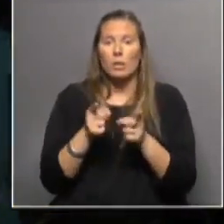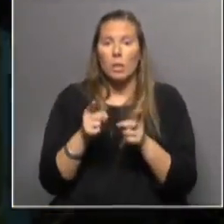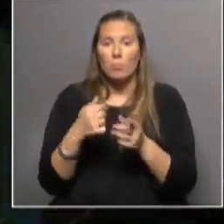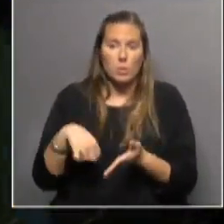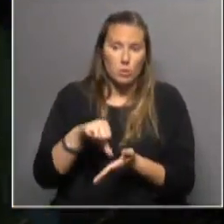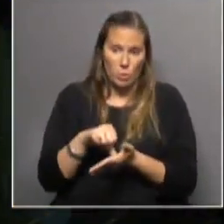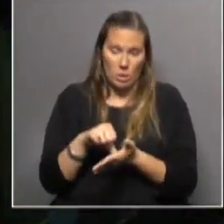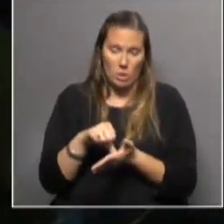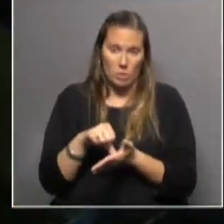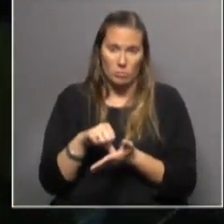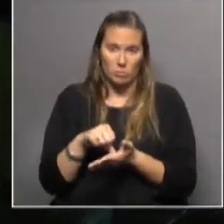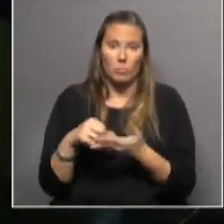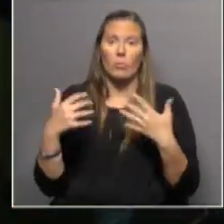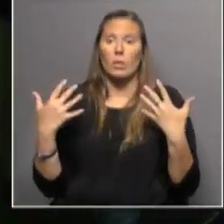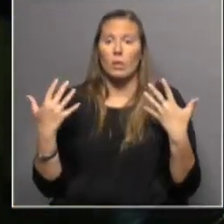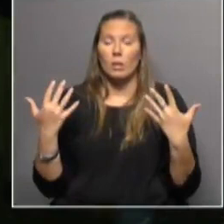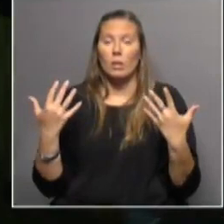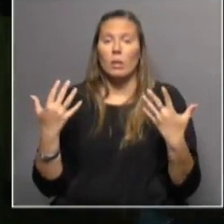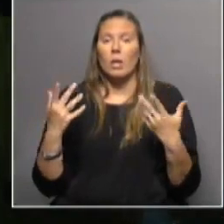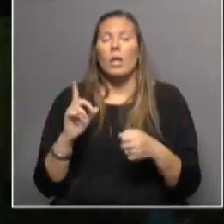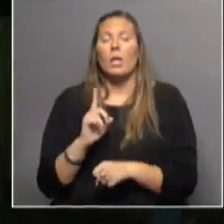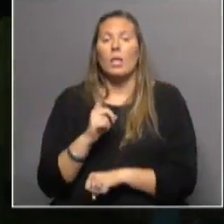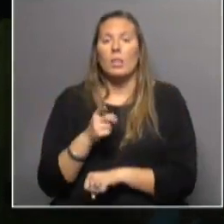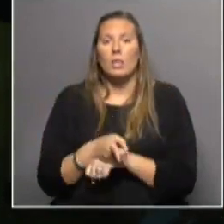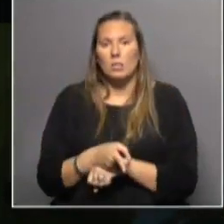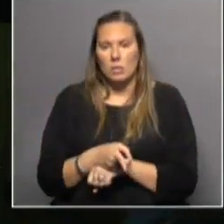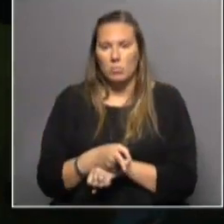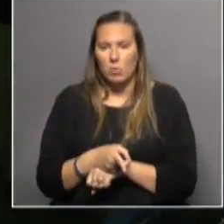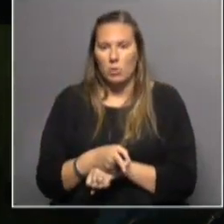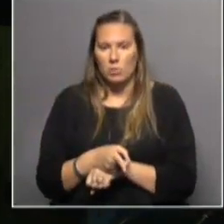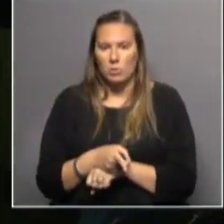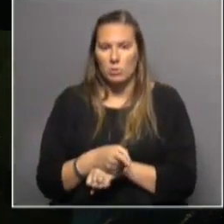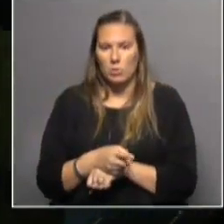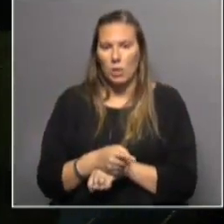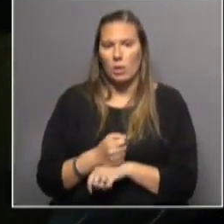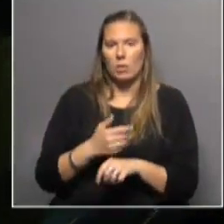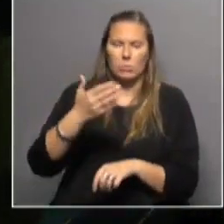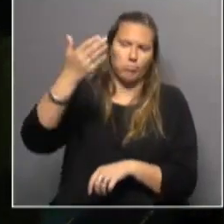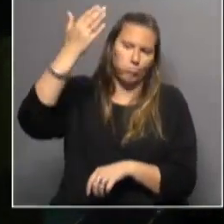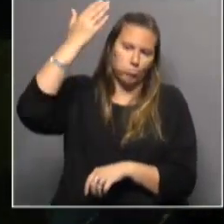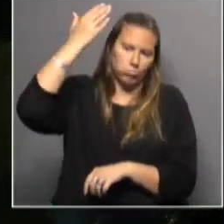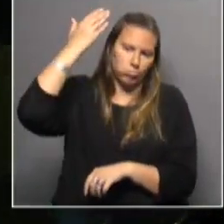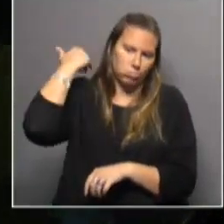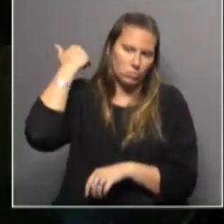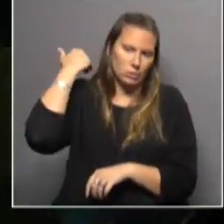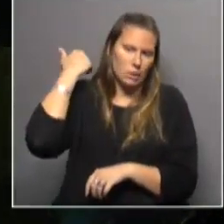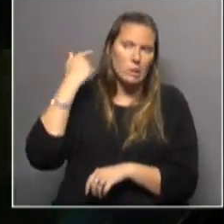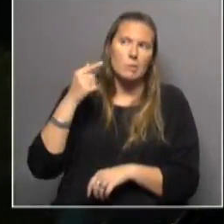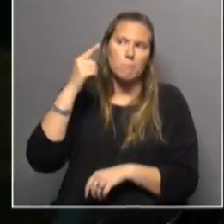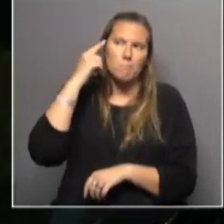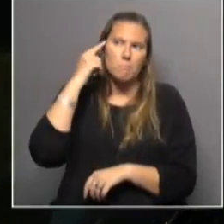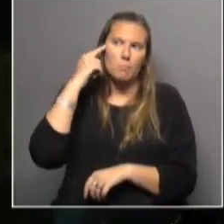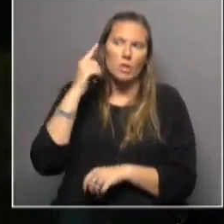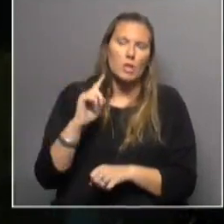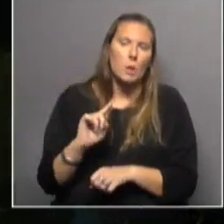urbana porque bueno definimos o se definió hace muchísimo tiempo es decir estamos pensando